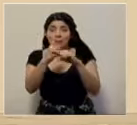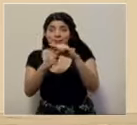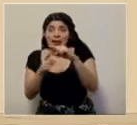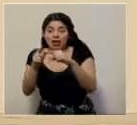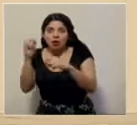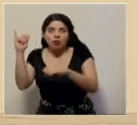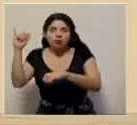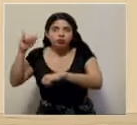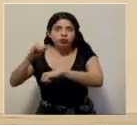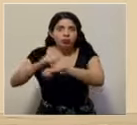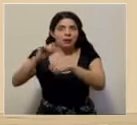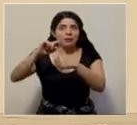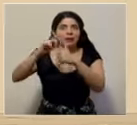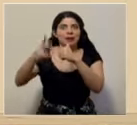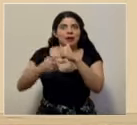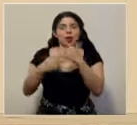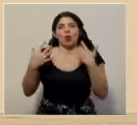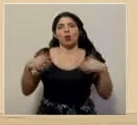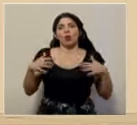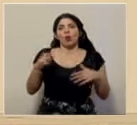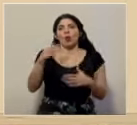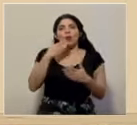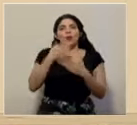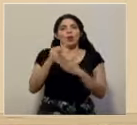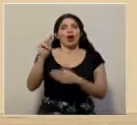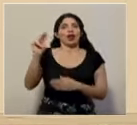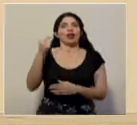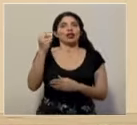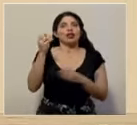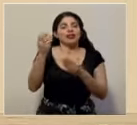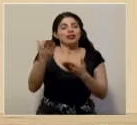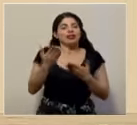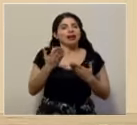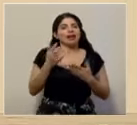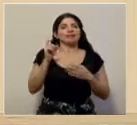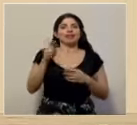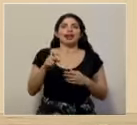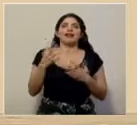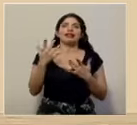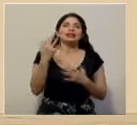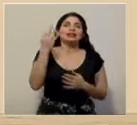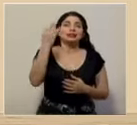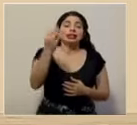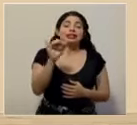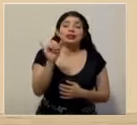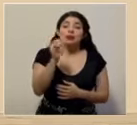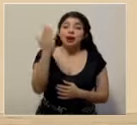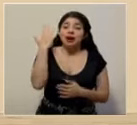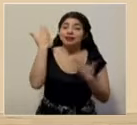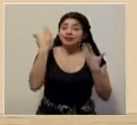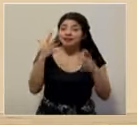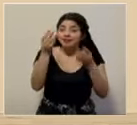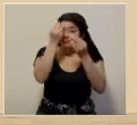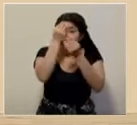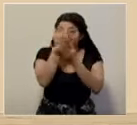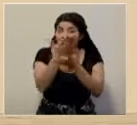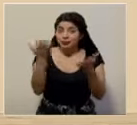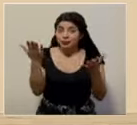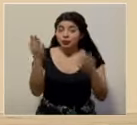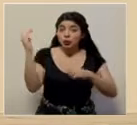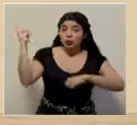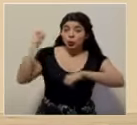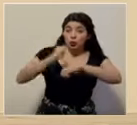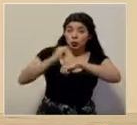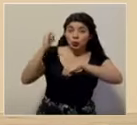Sin duda una muy buena noticia que nos debe llenar de esperanza. Como habíamos anunciado, la apertura de